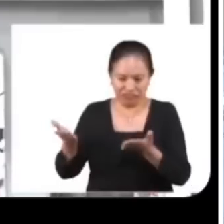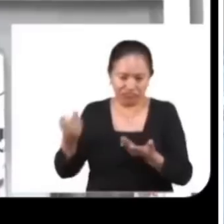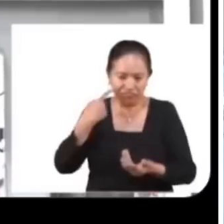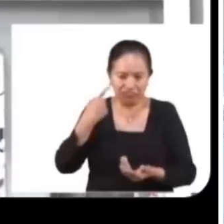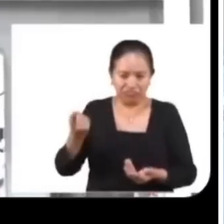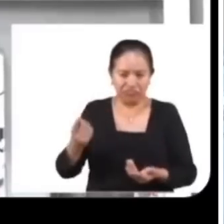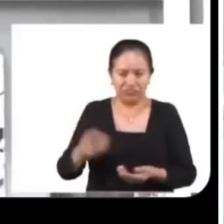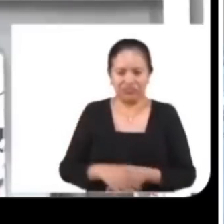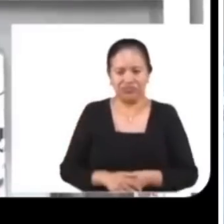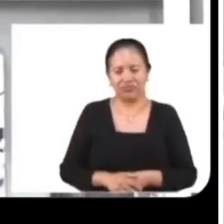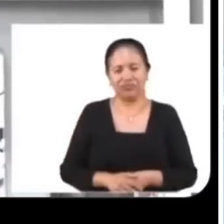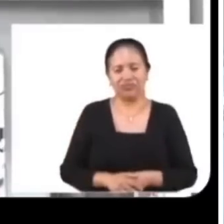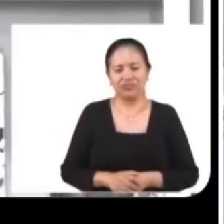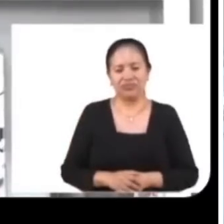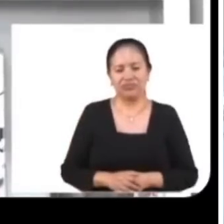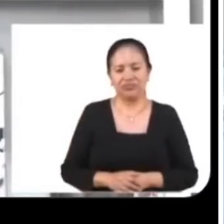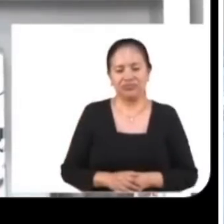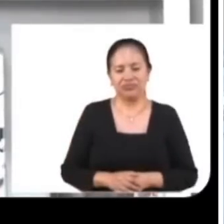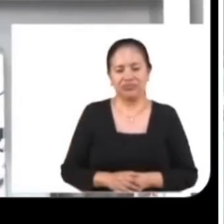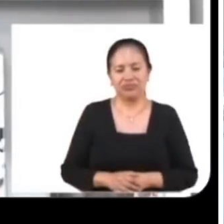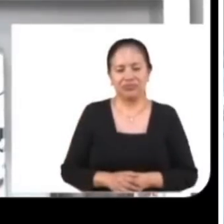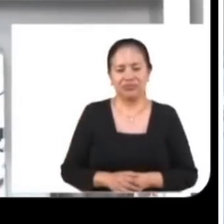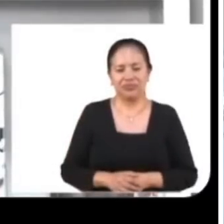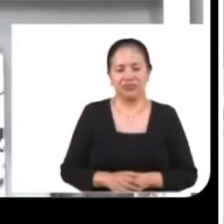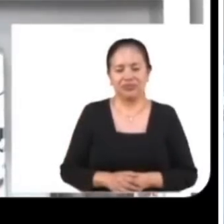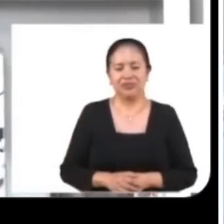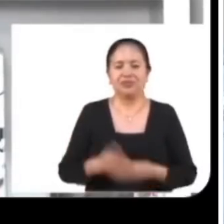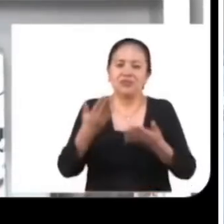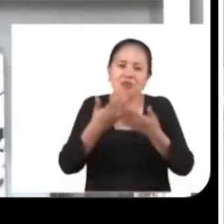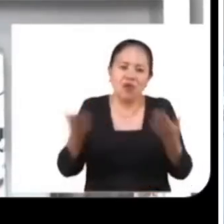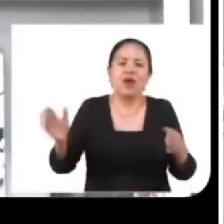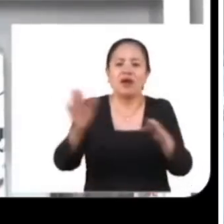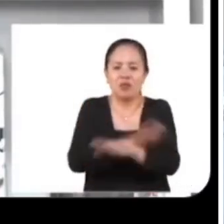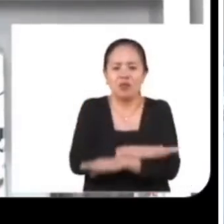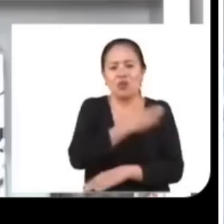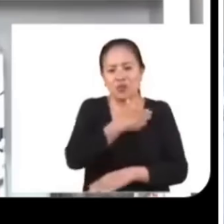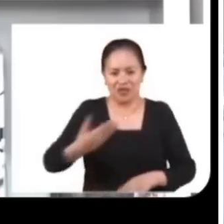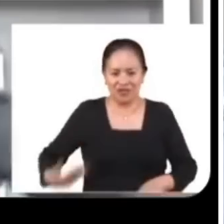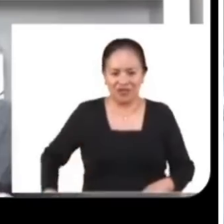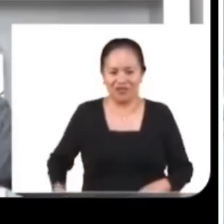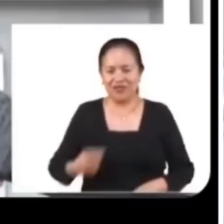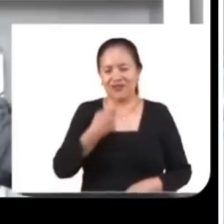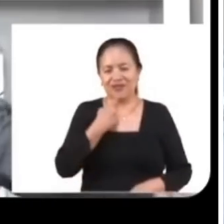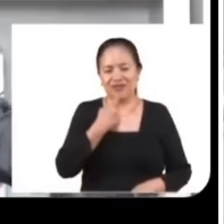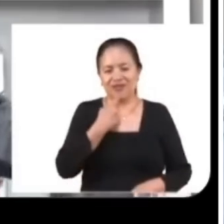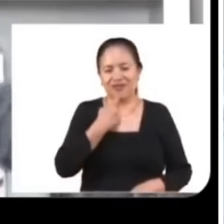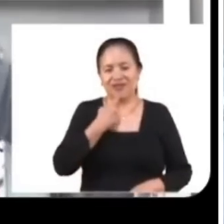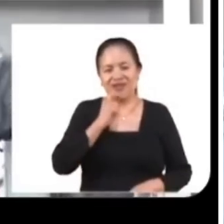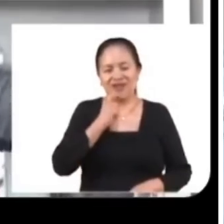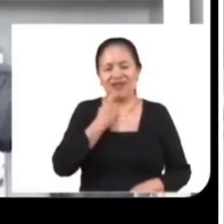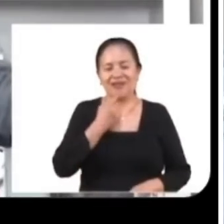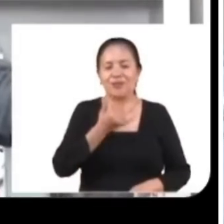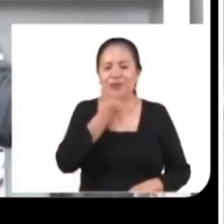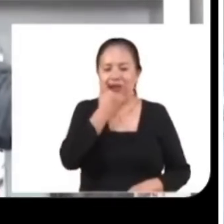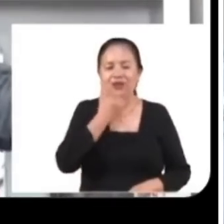difusión antiamlo que financié a Roberto Madrazo Silvano aureoles hoy Ahí está Lorenzo